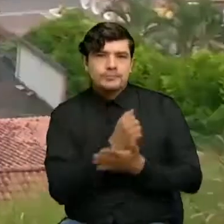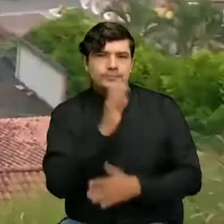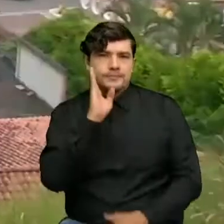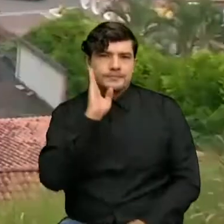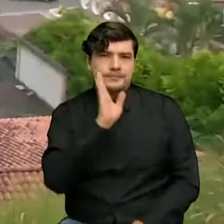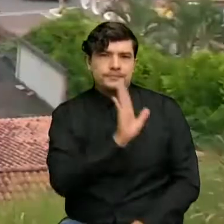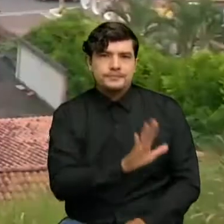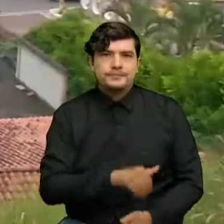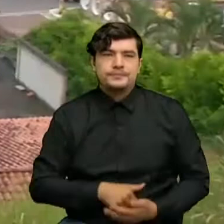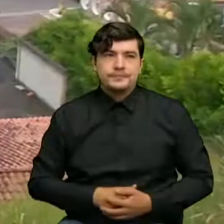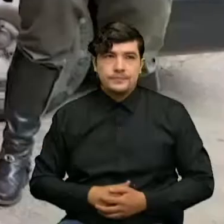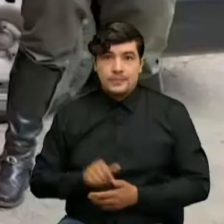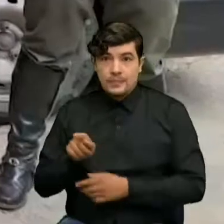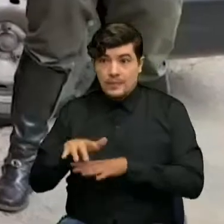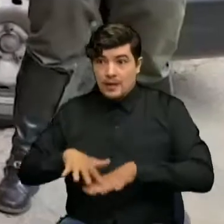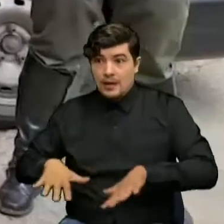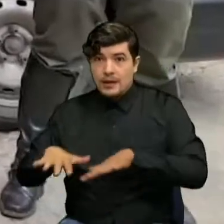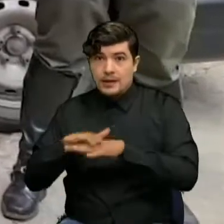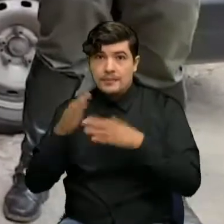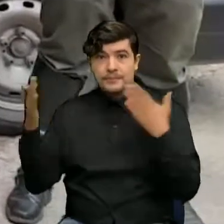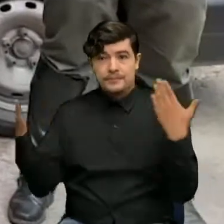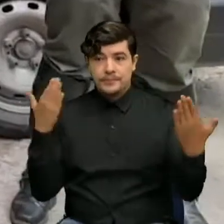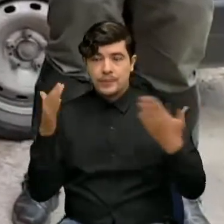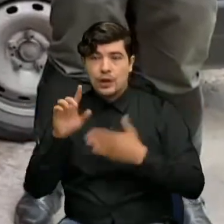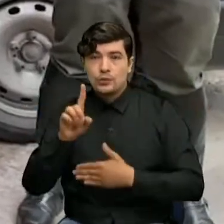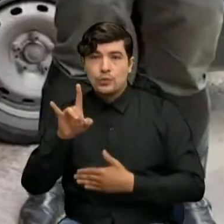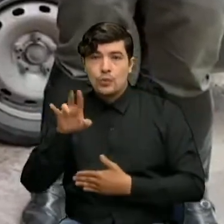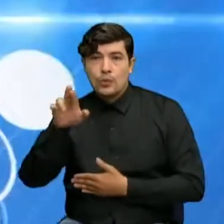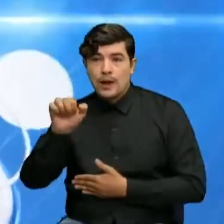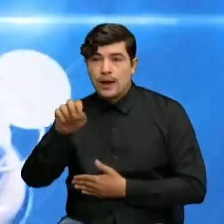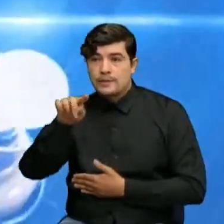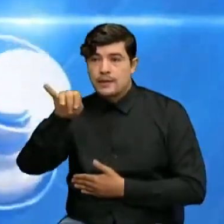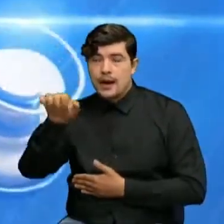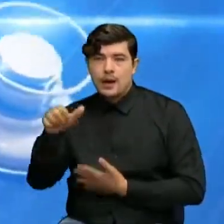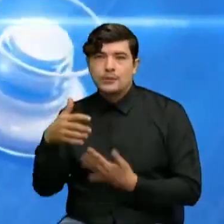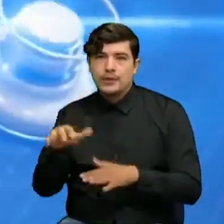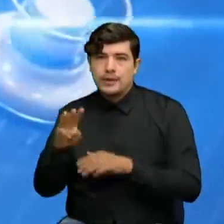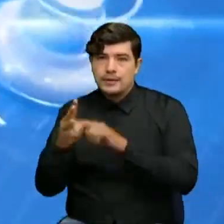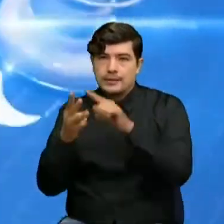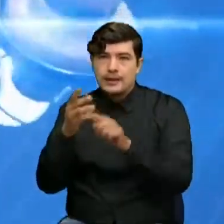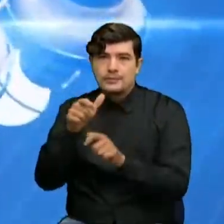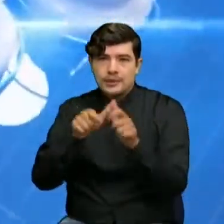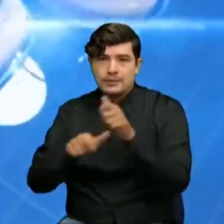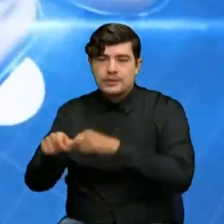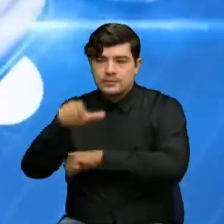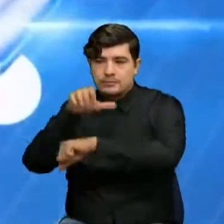En zona rural de Durania, 3 personas fueron capturadas por explotación ilícita de yacimiento